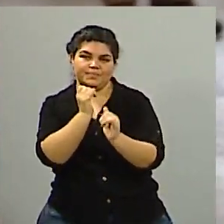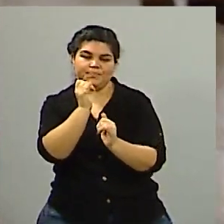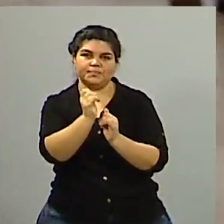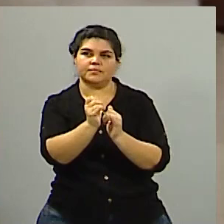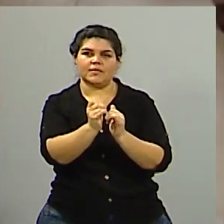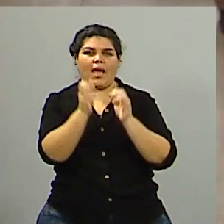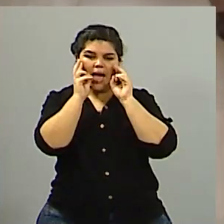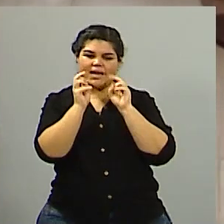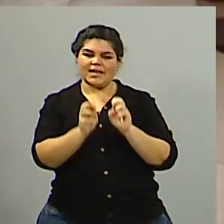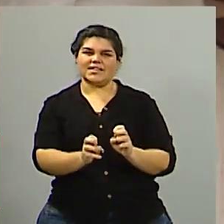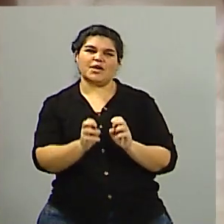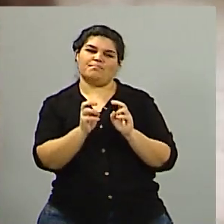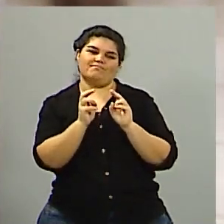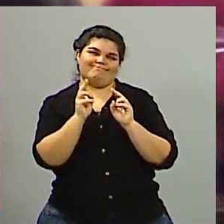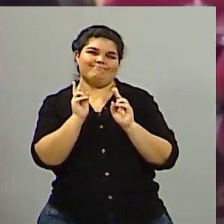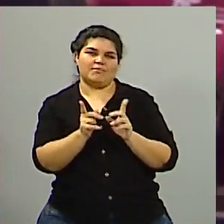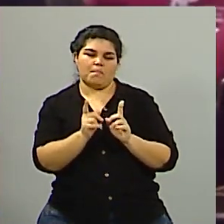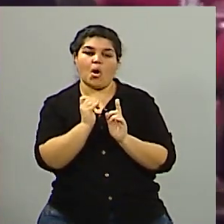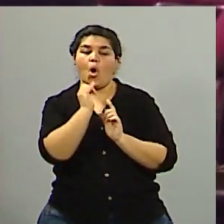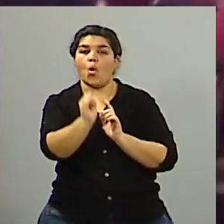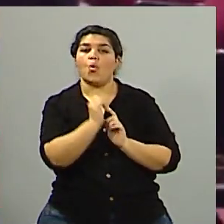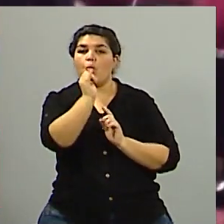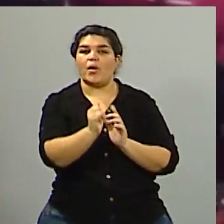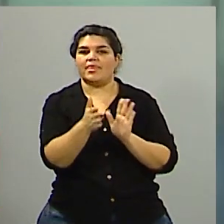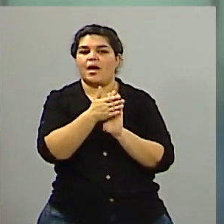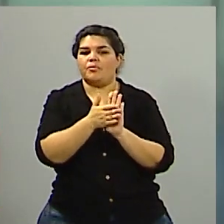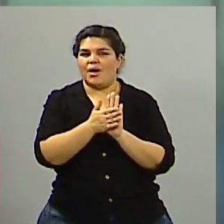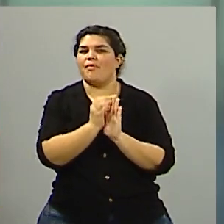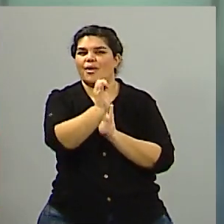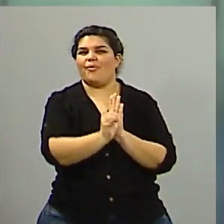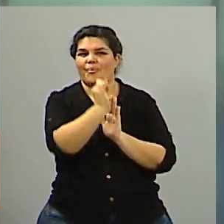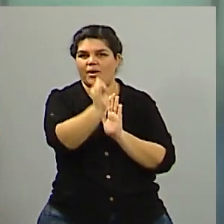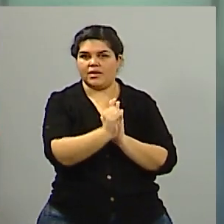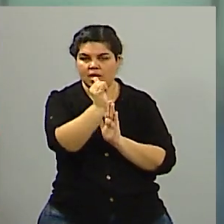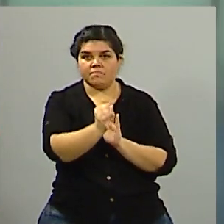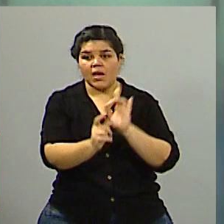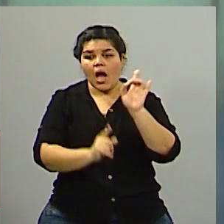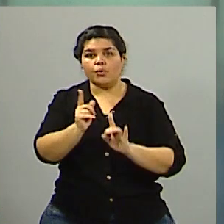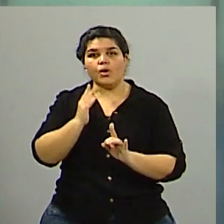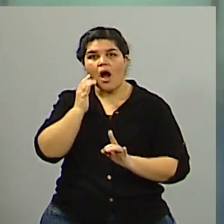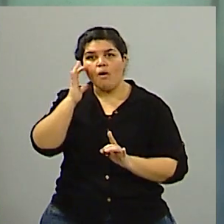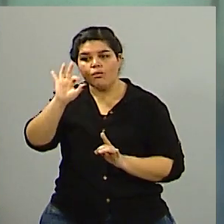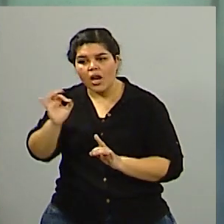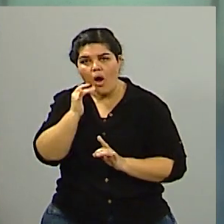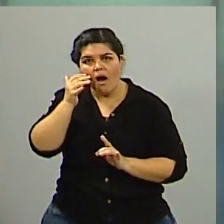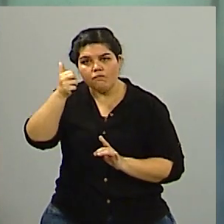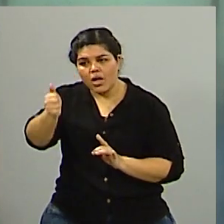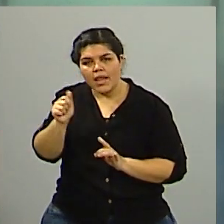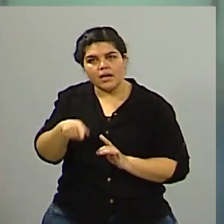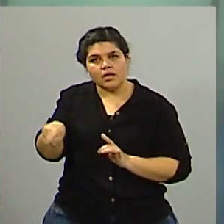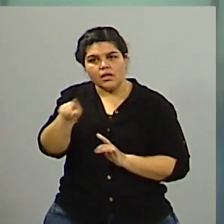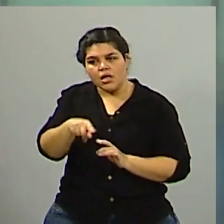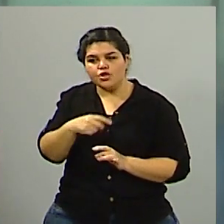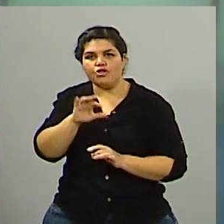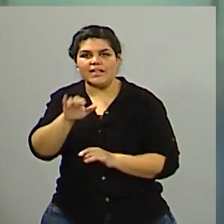análisis decía, están como en una especie de muy activos porque se dedican al cuidado de sus nietos, pero tal vez